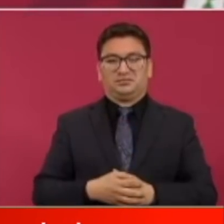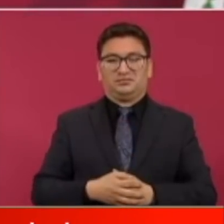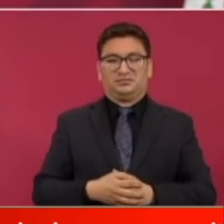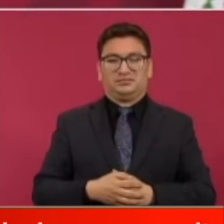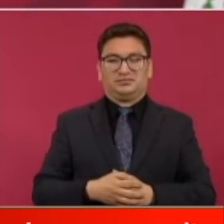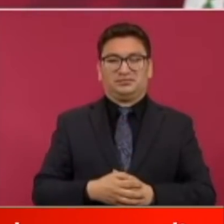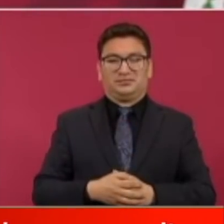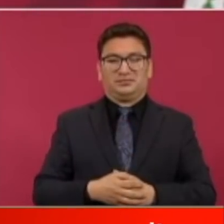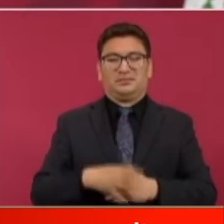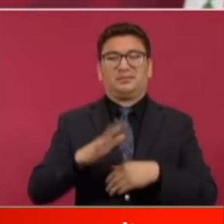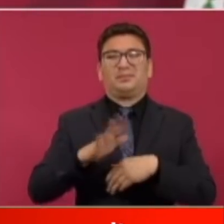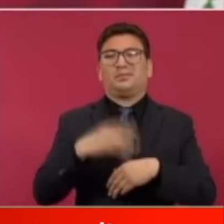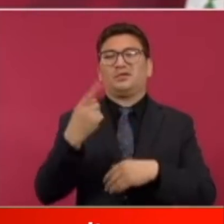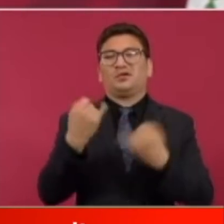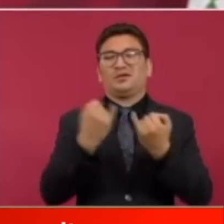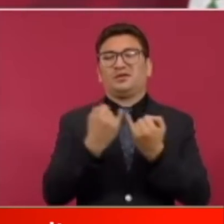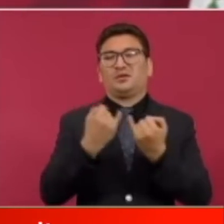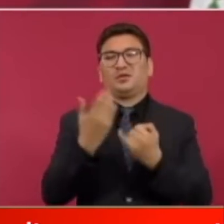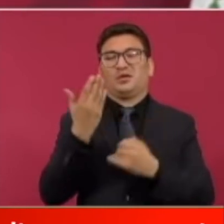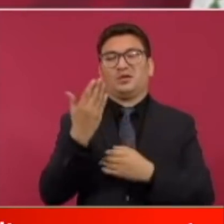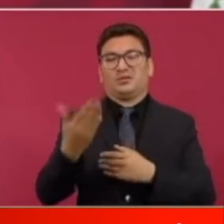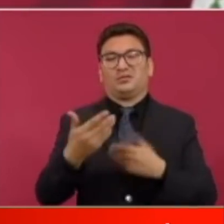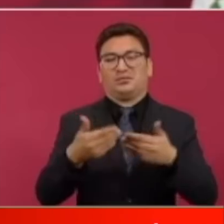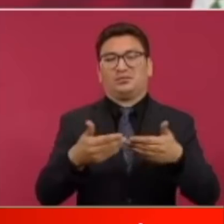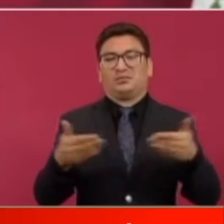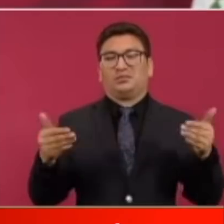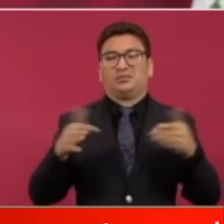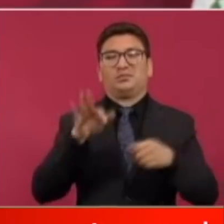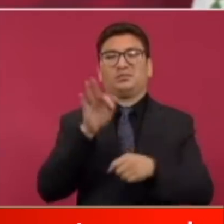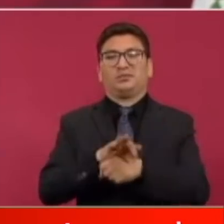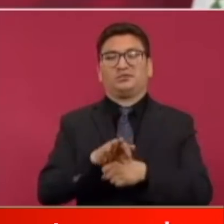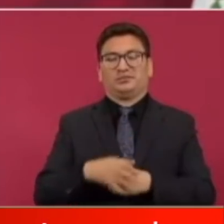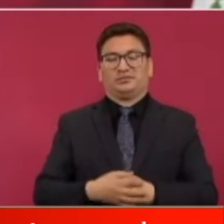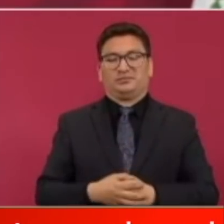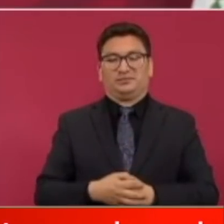porque pidieron protección